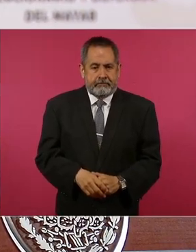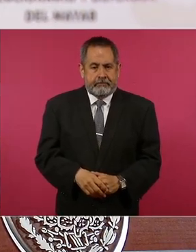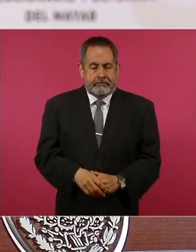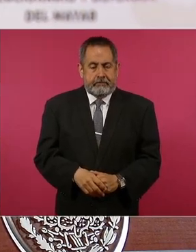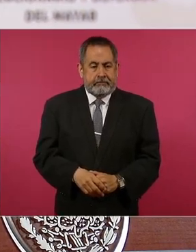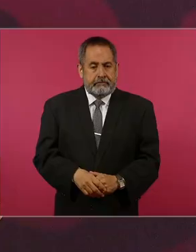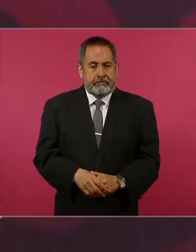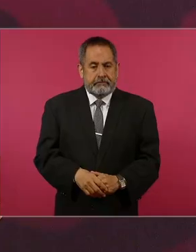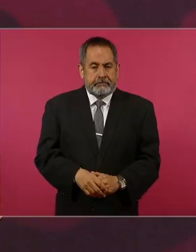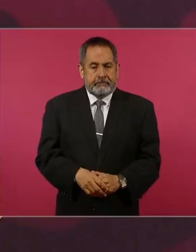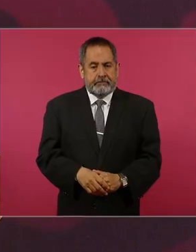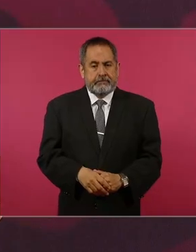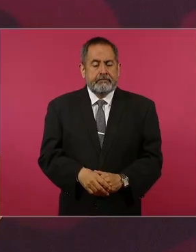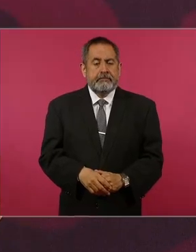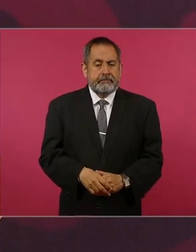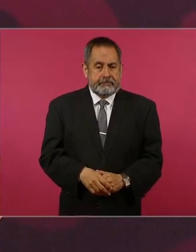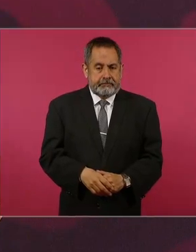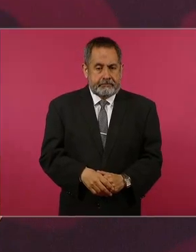a